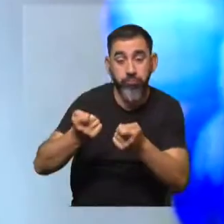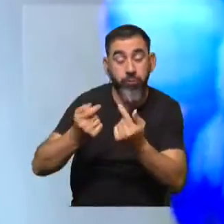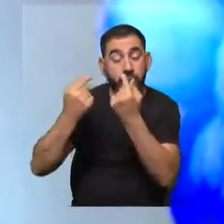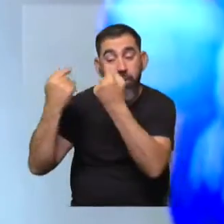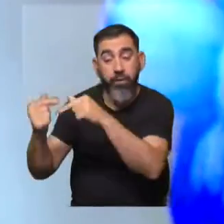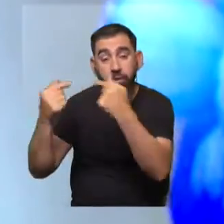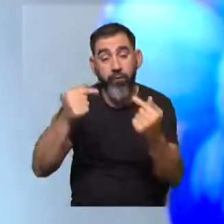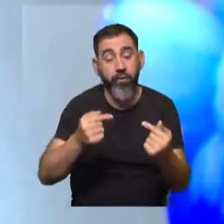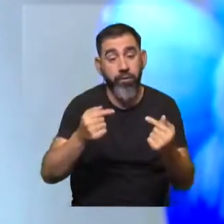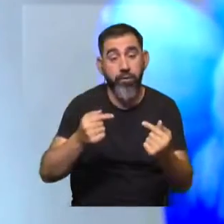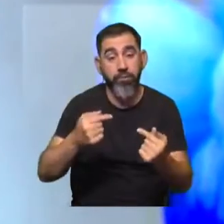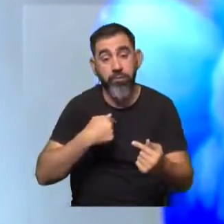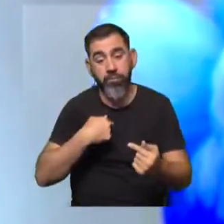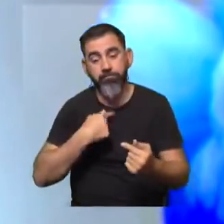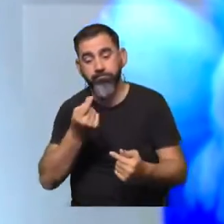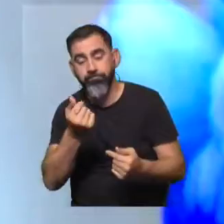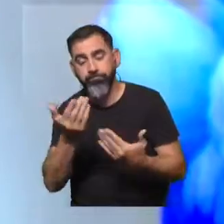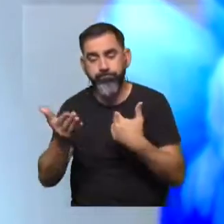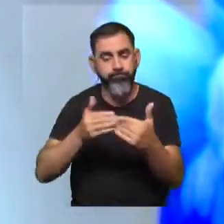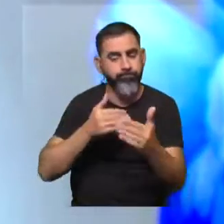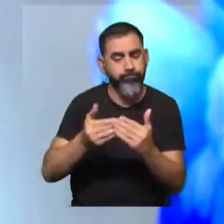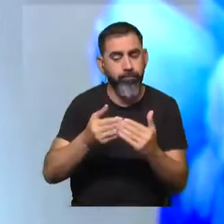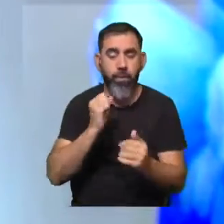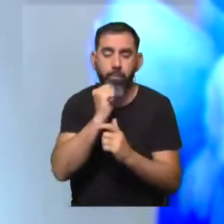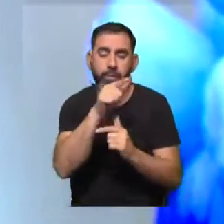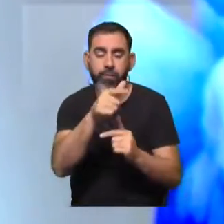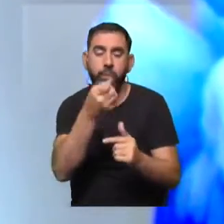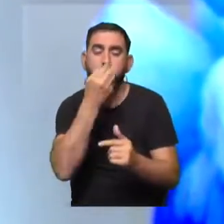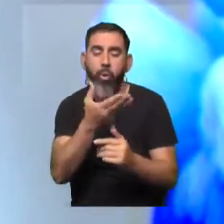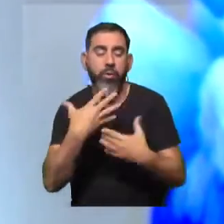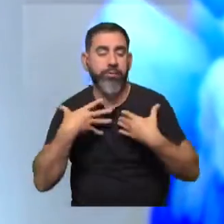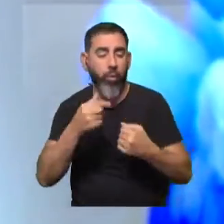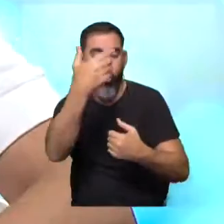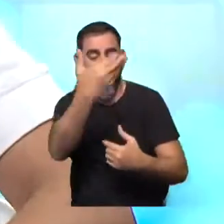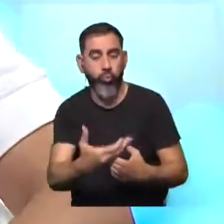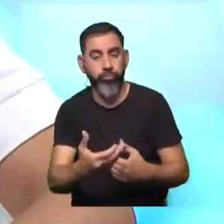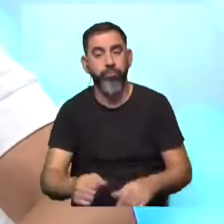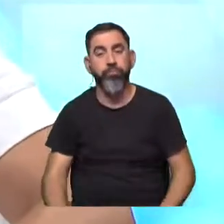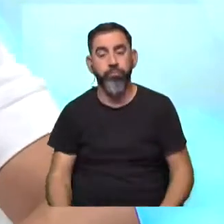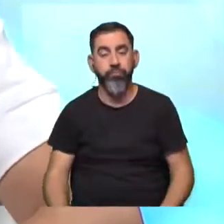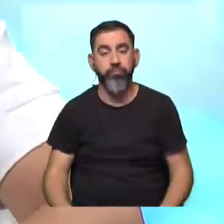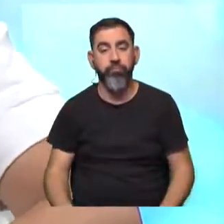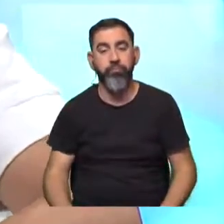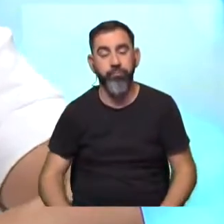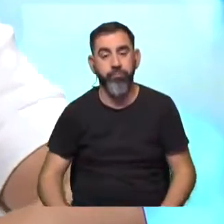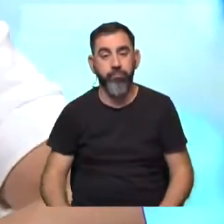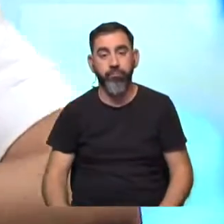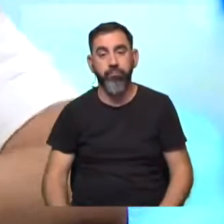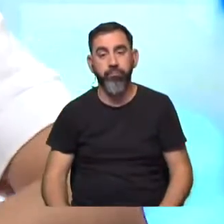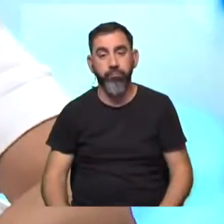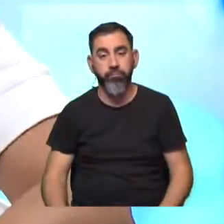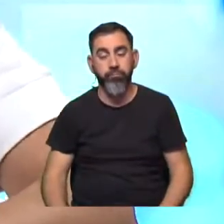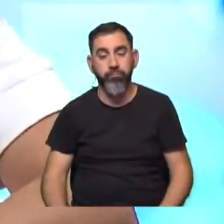diferencial que hace que uno mire menos el precio que en otros casos, decir, bueno, estas dos deben ser parecidas y esta es más barata. Me inclino por esta claro, porque, claro. Ahí está, exactamente, tiene